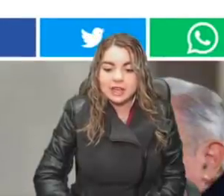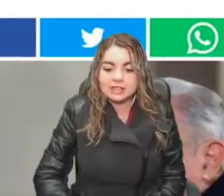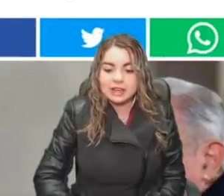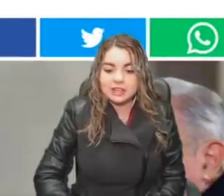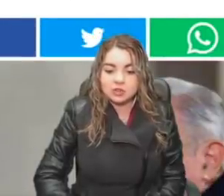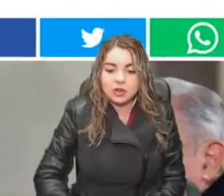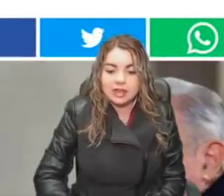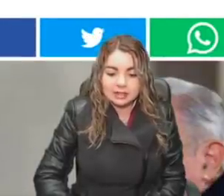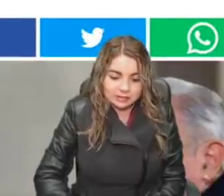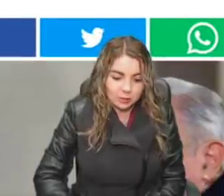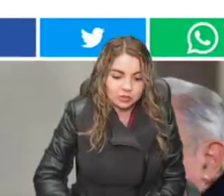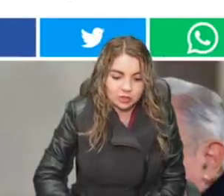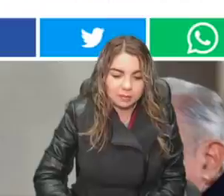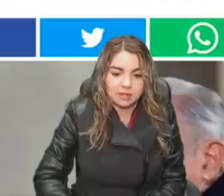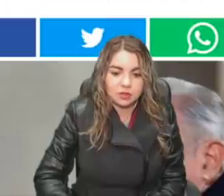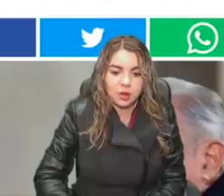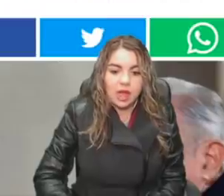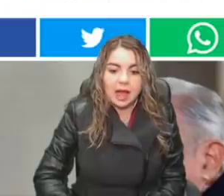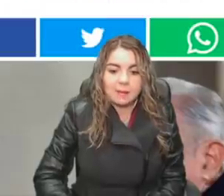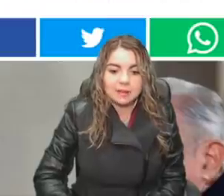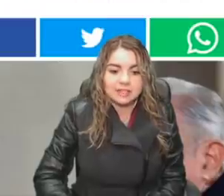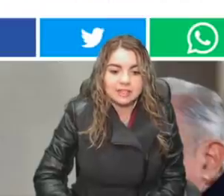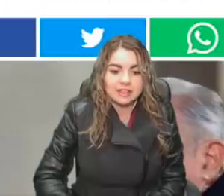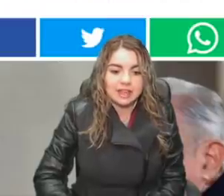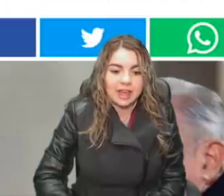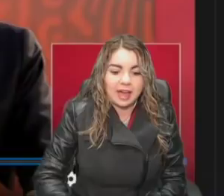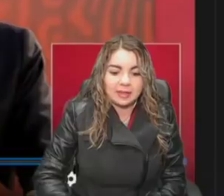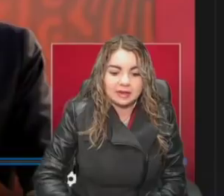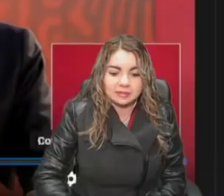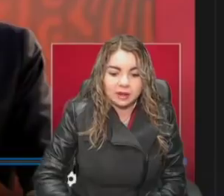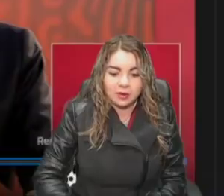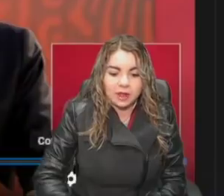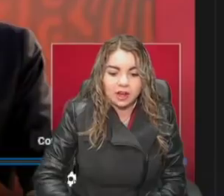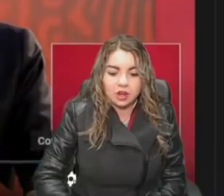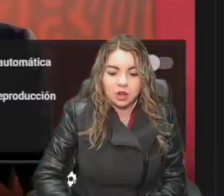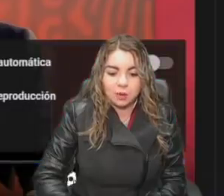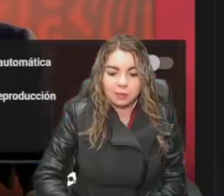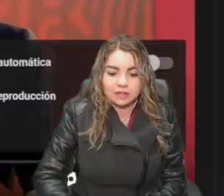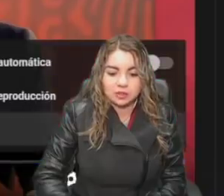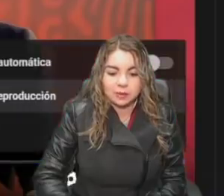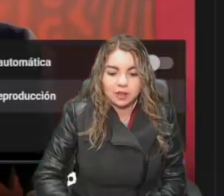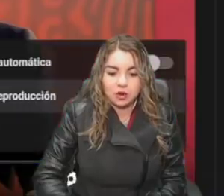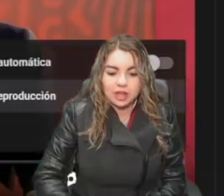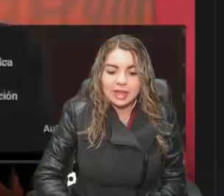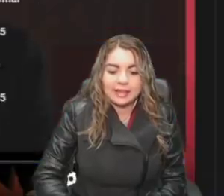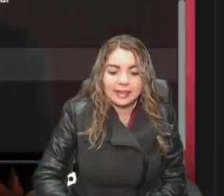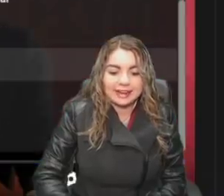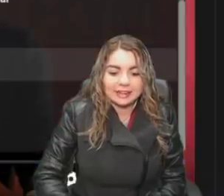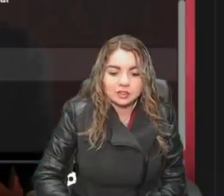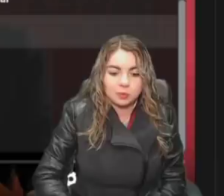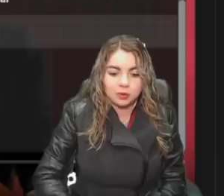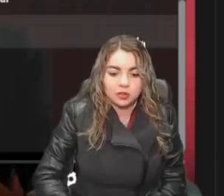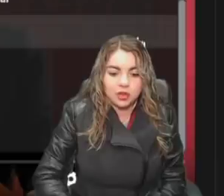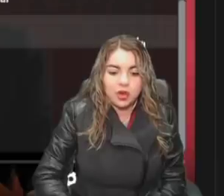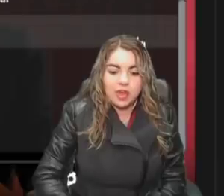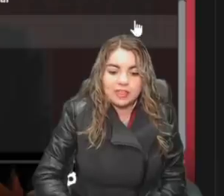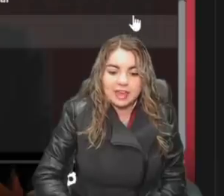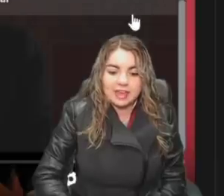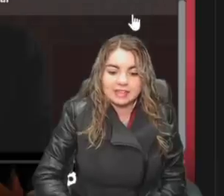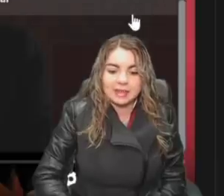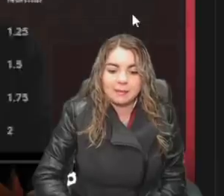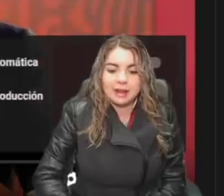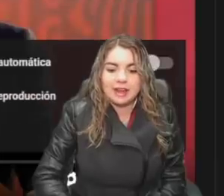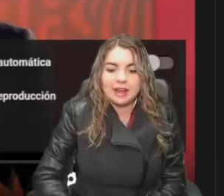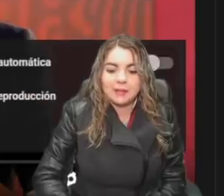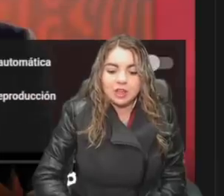prensa se le hizo este cuestionamiento al presidente Andrés Manuel López Obrador, quien respondió